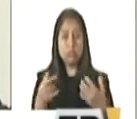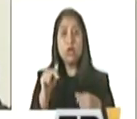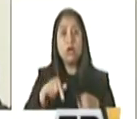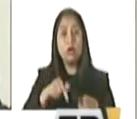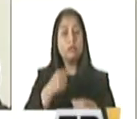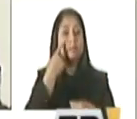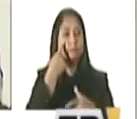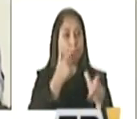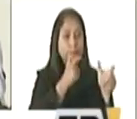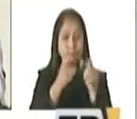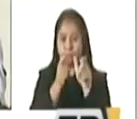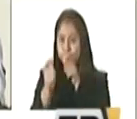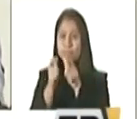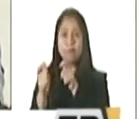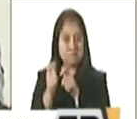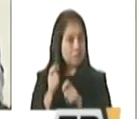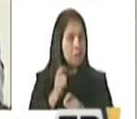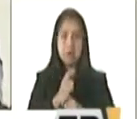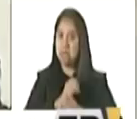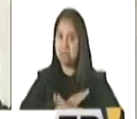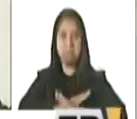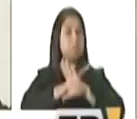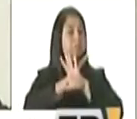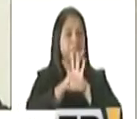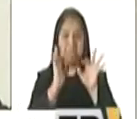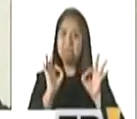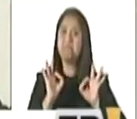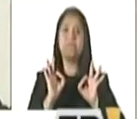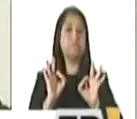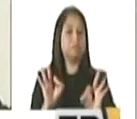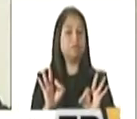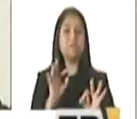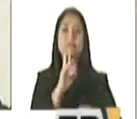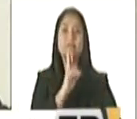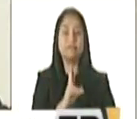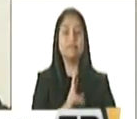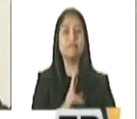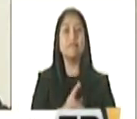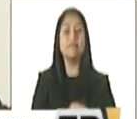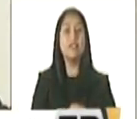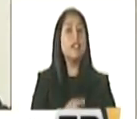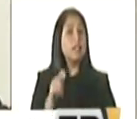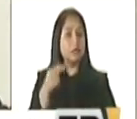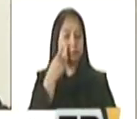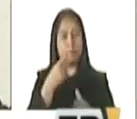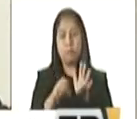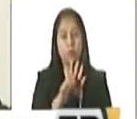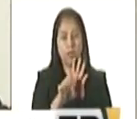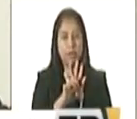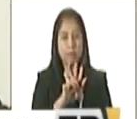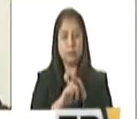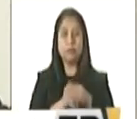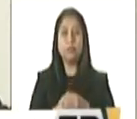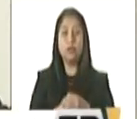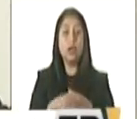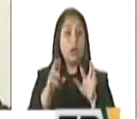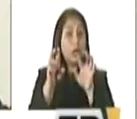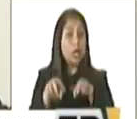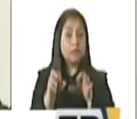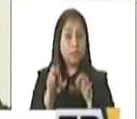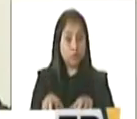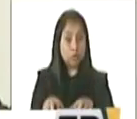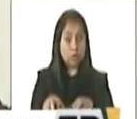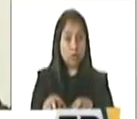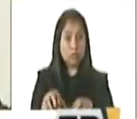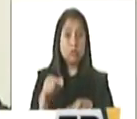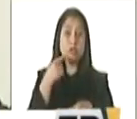de control sin precedentes que ha dado excelente resultado. Les pongo un ejemplo. Las personas que